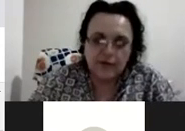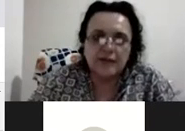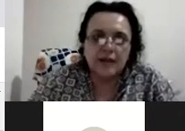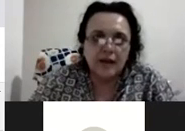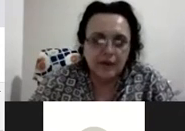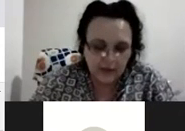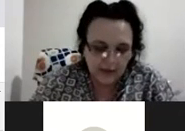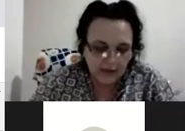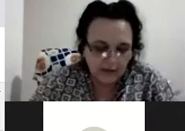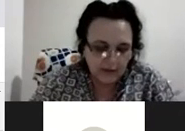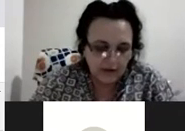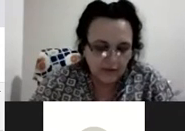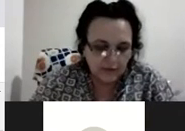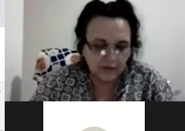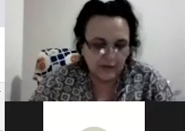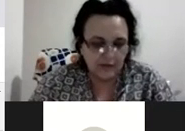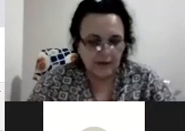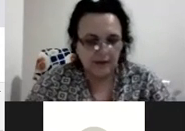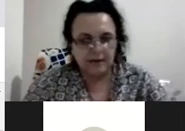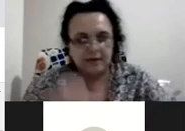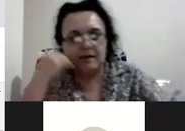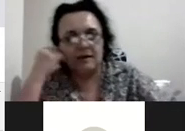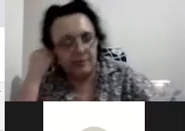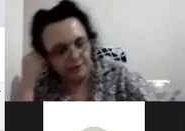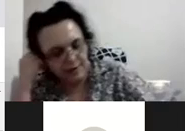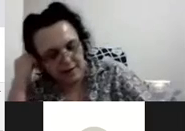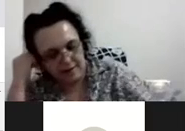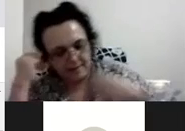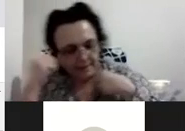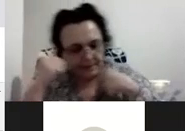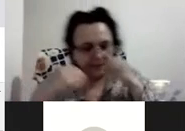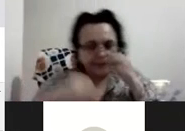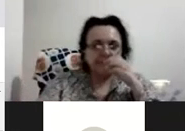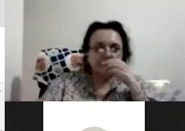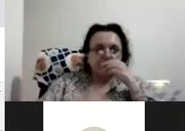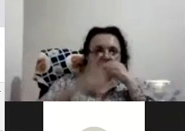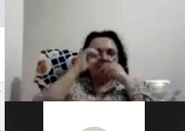¿Cuántos de los que están ahorita ya terminaron con su examen final?